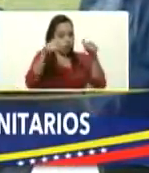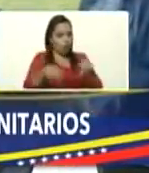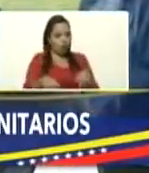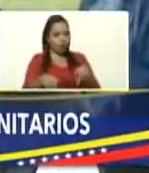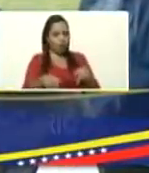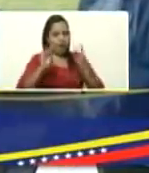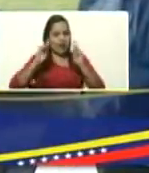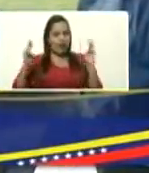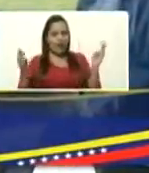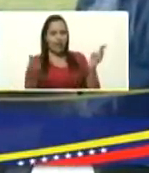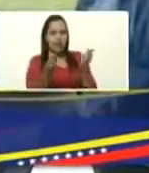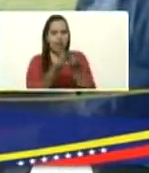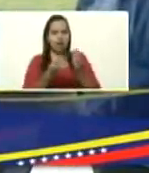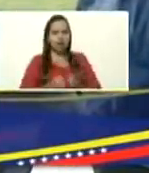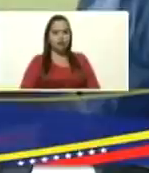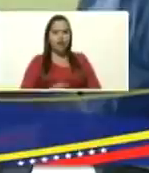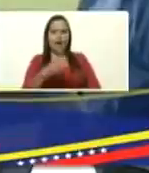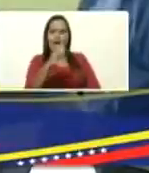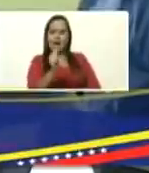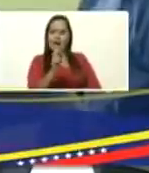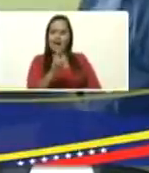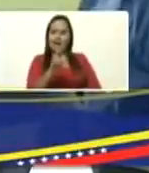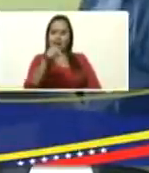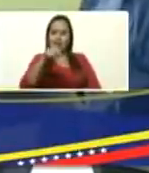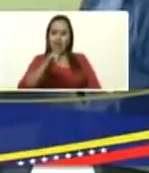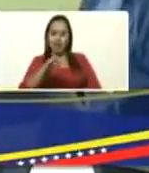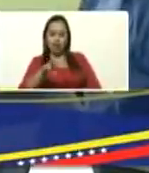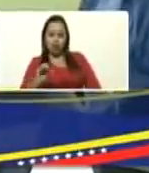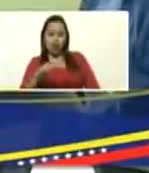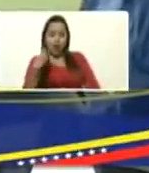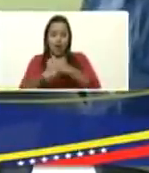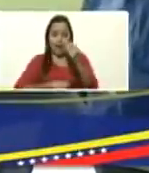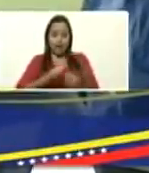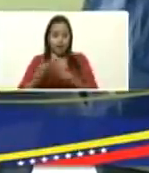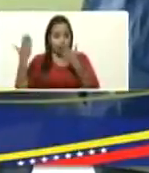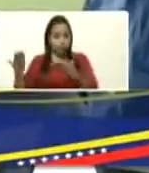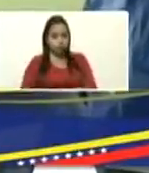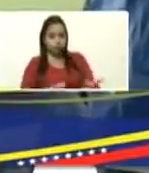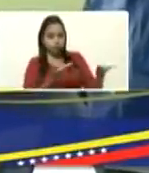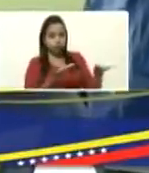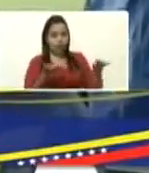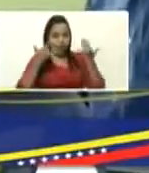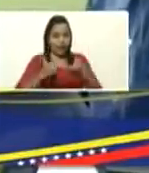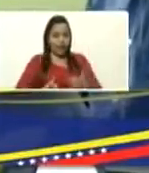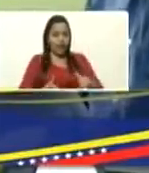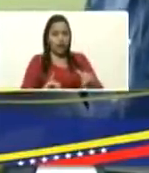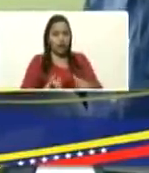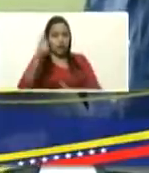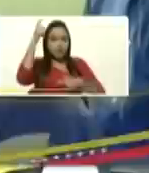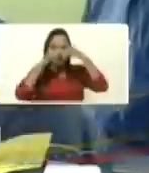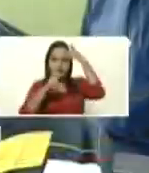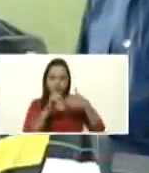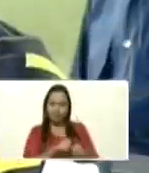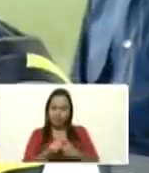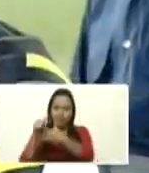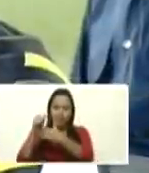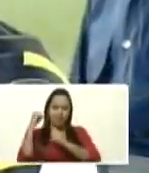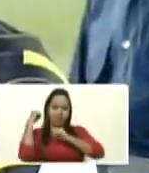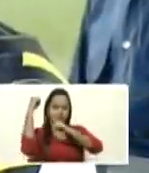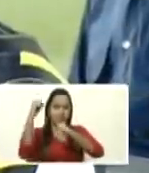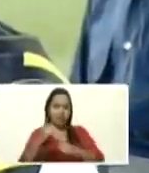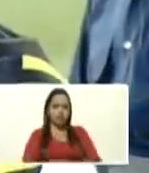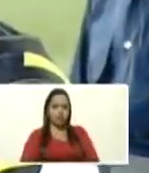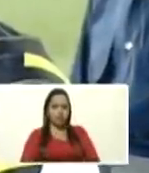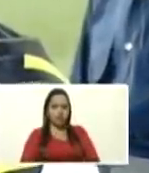estadio Jorge Luis García Carneiro de recibir al hijo de Chávez, al conductor de Victoria, al